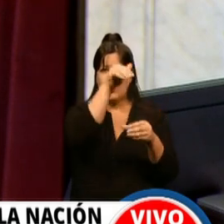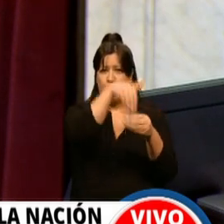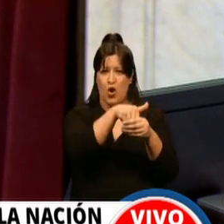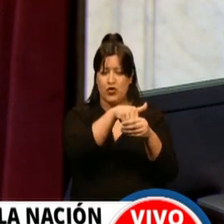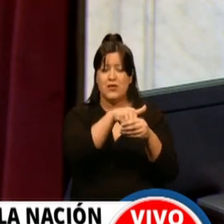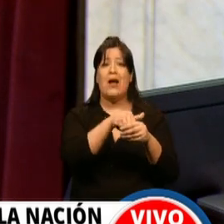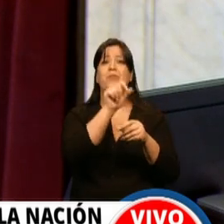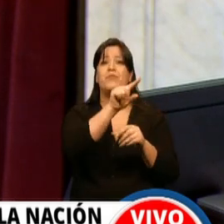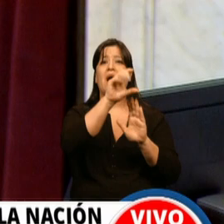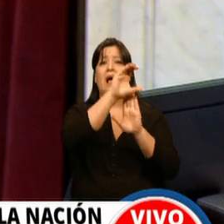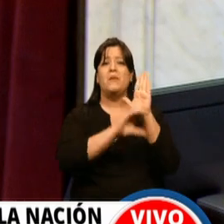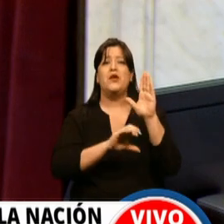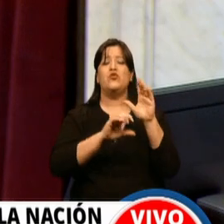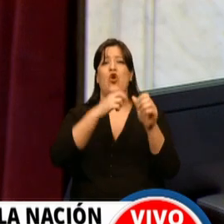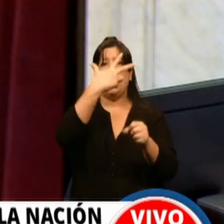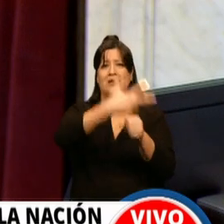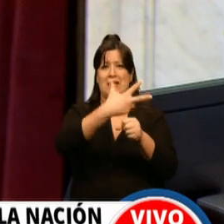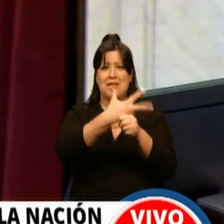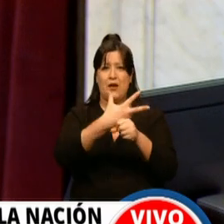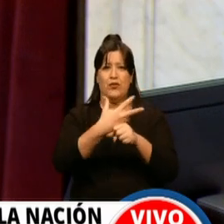del capítulo tercero